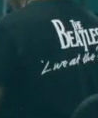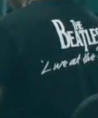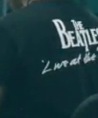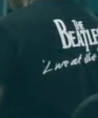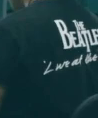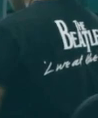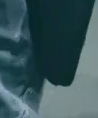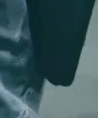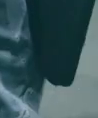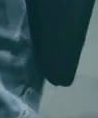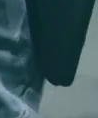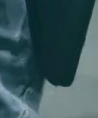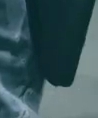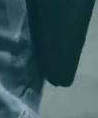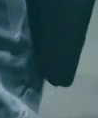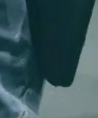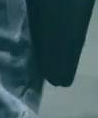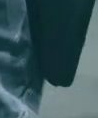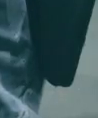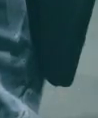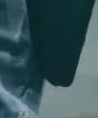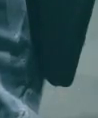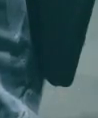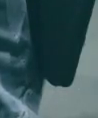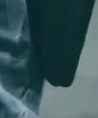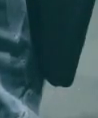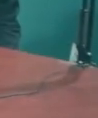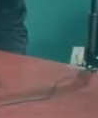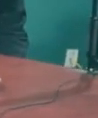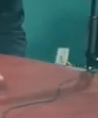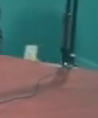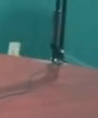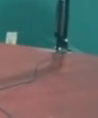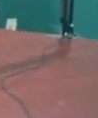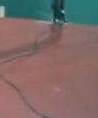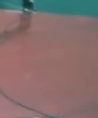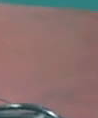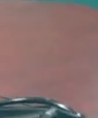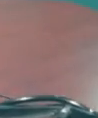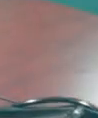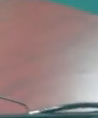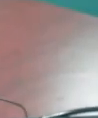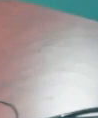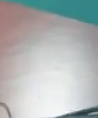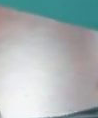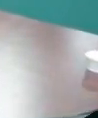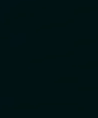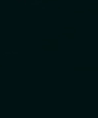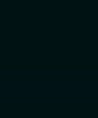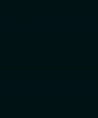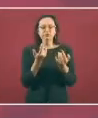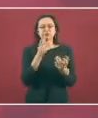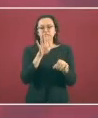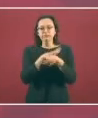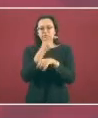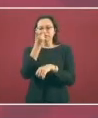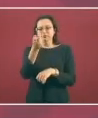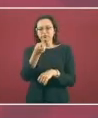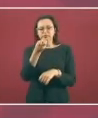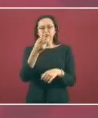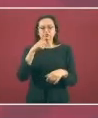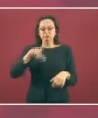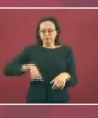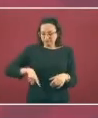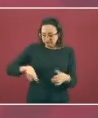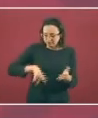momento, ya que han bajado sus ingresos en general y el gobierno no puede darles dinero como antes se hacía para publicidad. Y en otro tema,